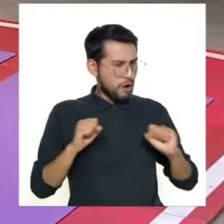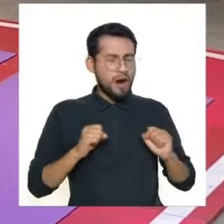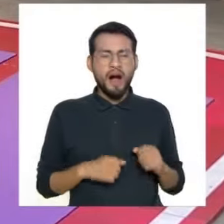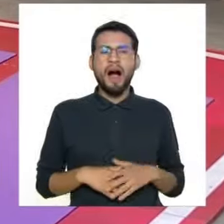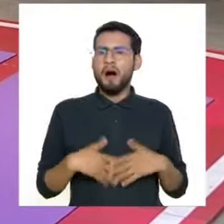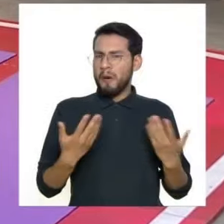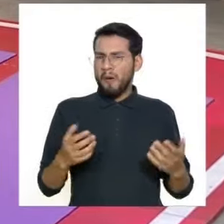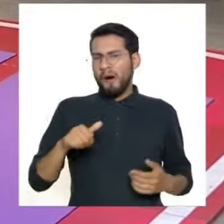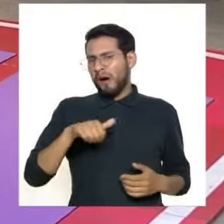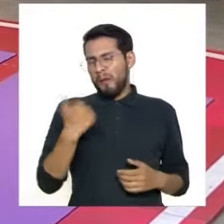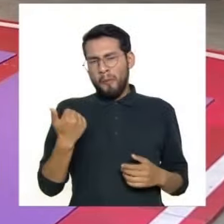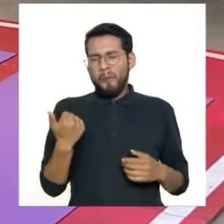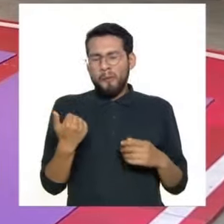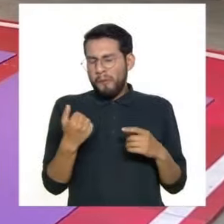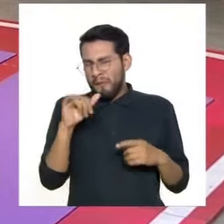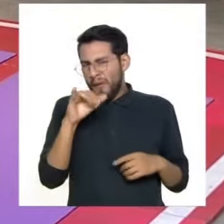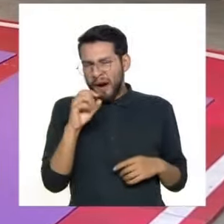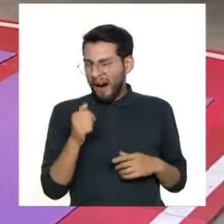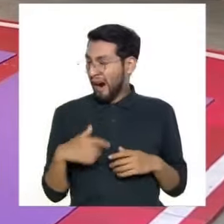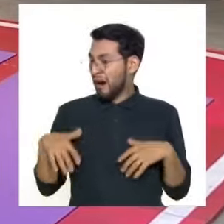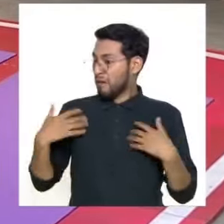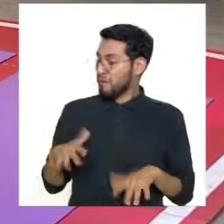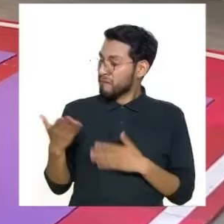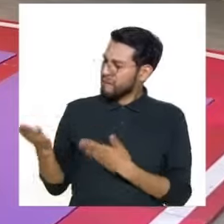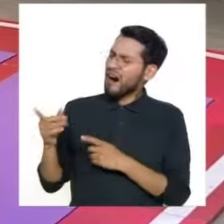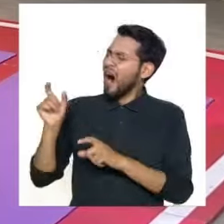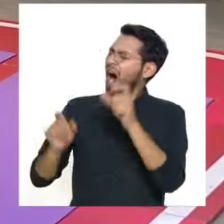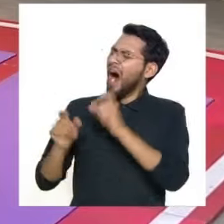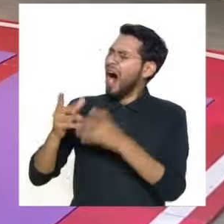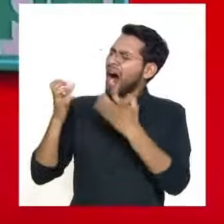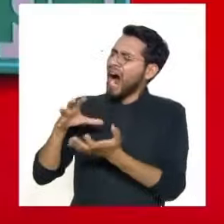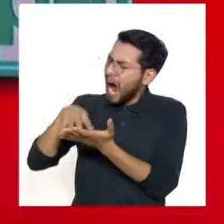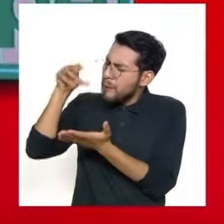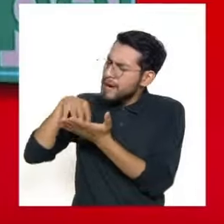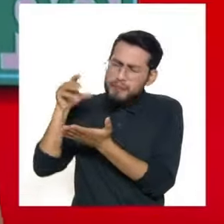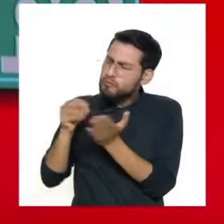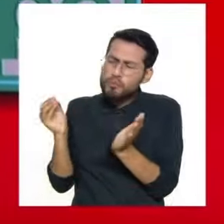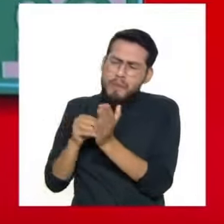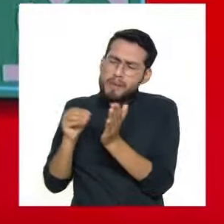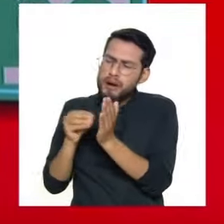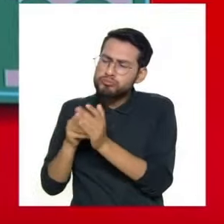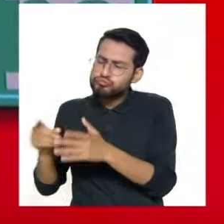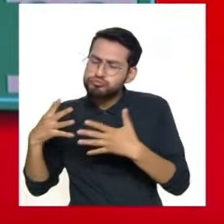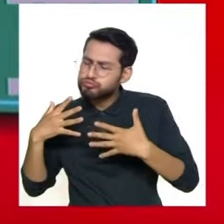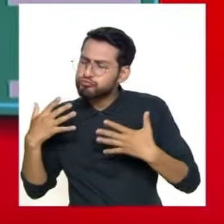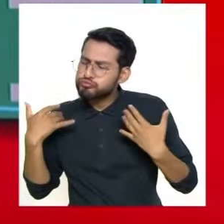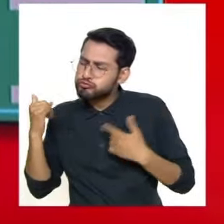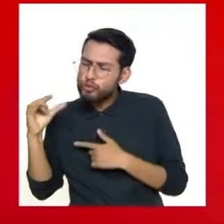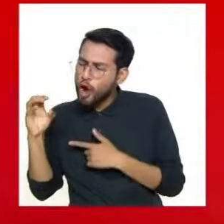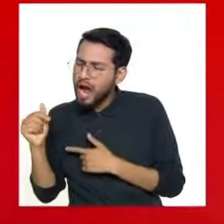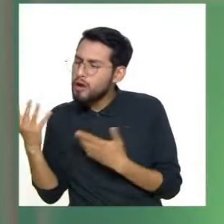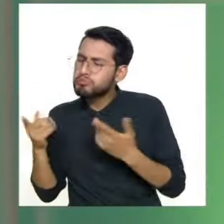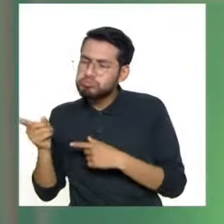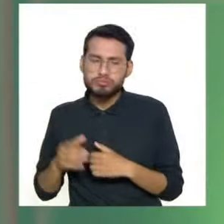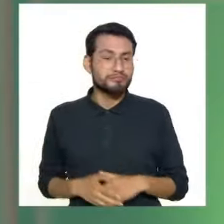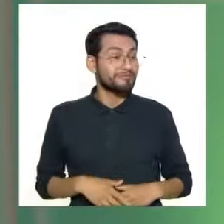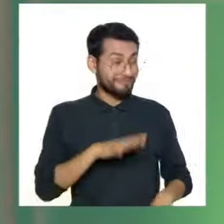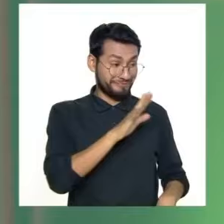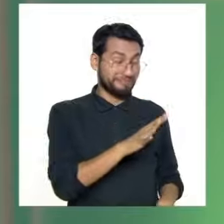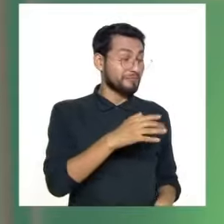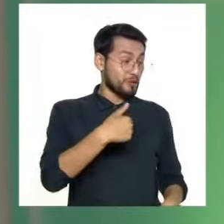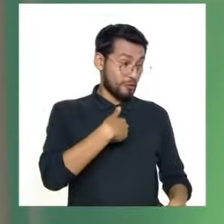otra otras asanas de yoga claro tal Y si las personas quieren seguir aprendiendo de posturas de yoga dónde te pueden encontrar Bueno yo estoy en